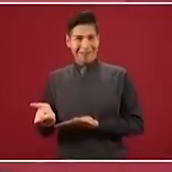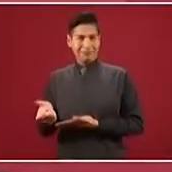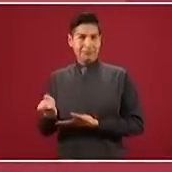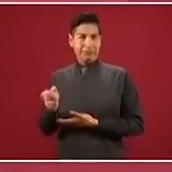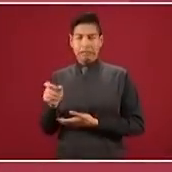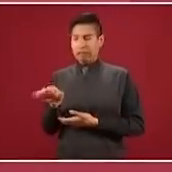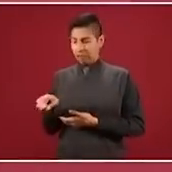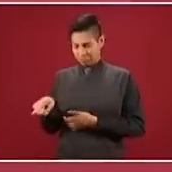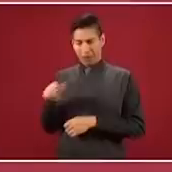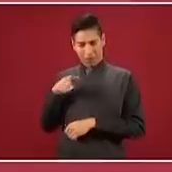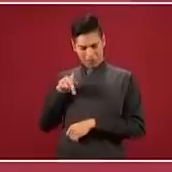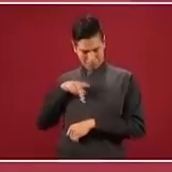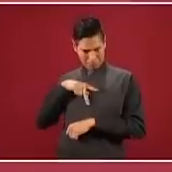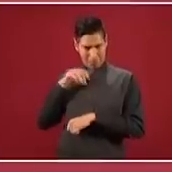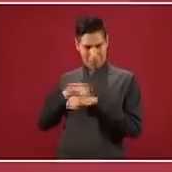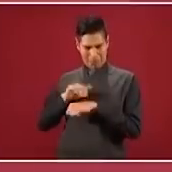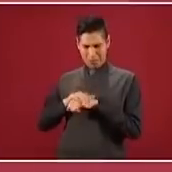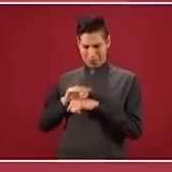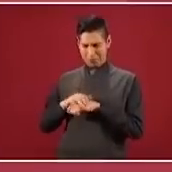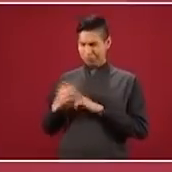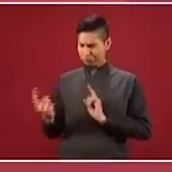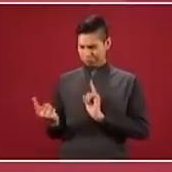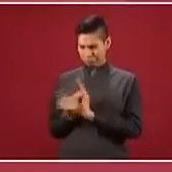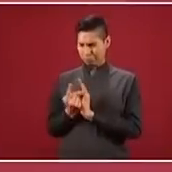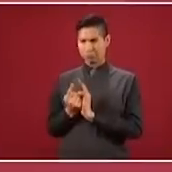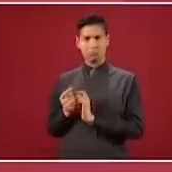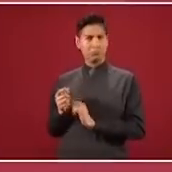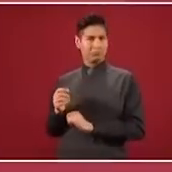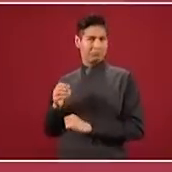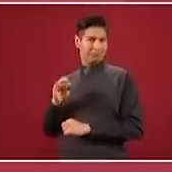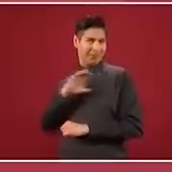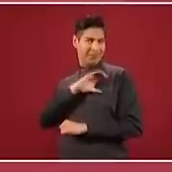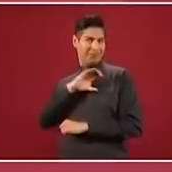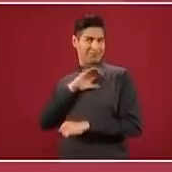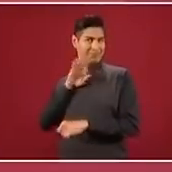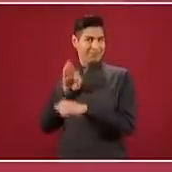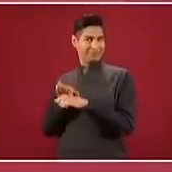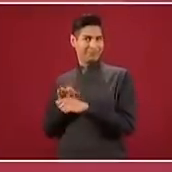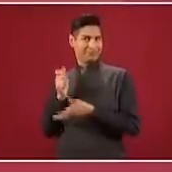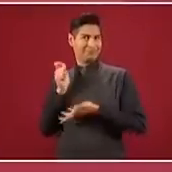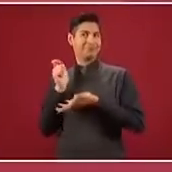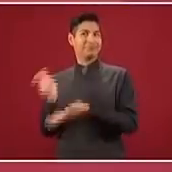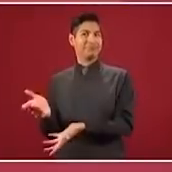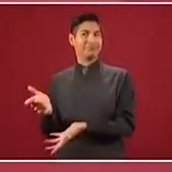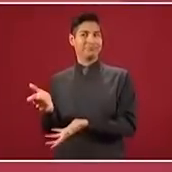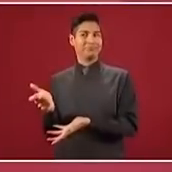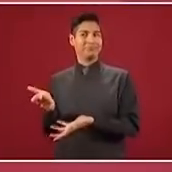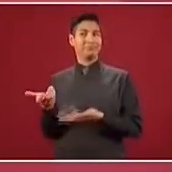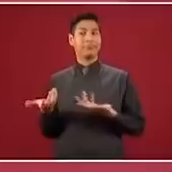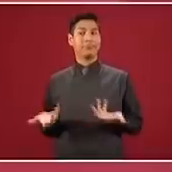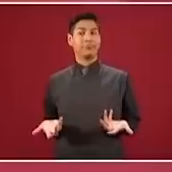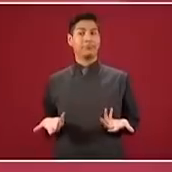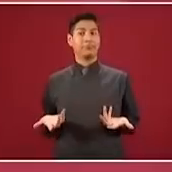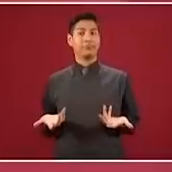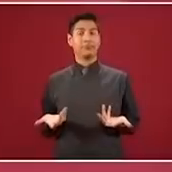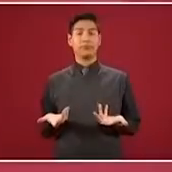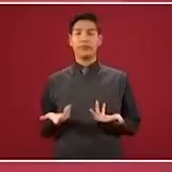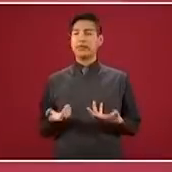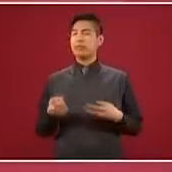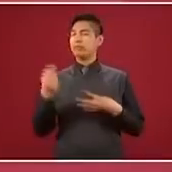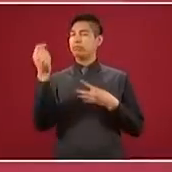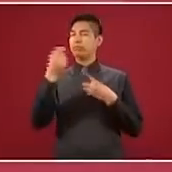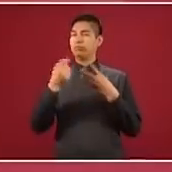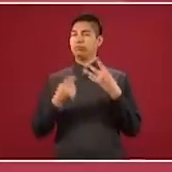cercanos a los funcionarios y se llevaban los anticipos. Entonces tenemos